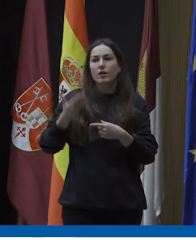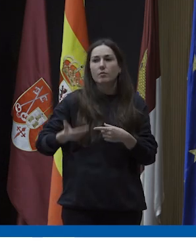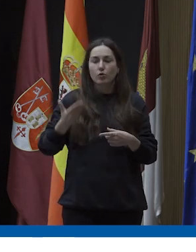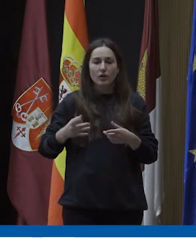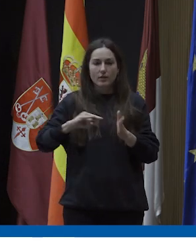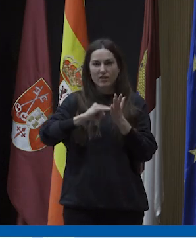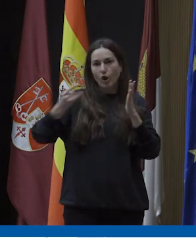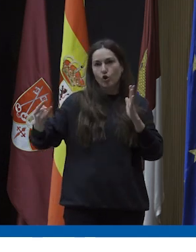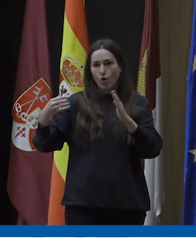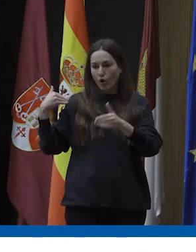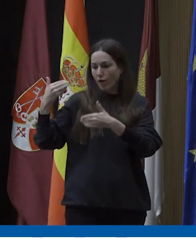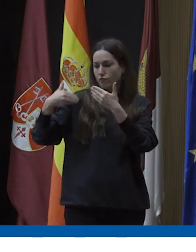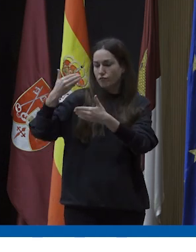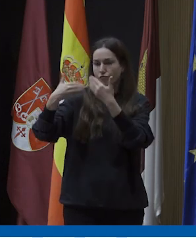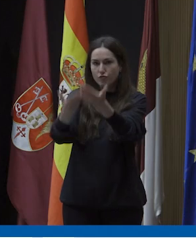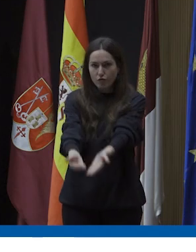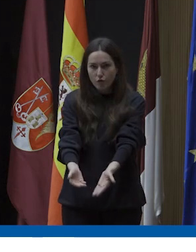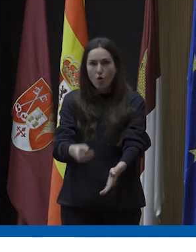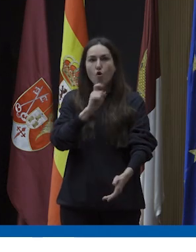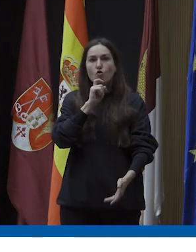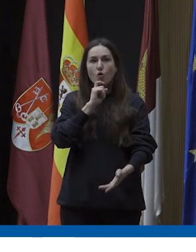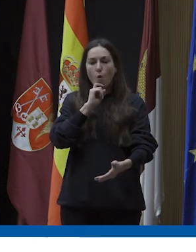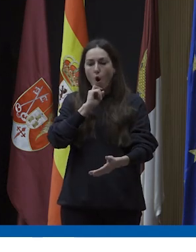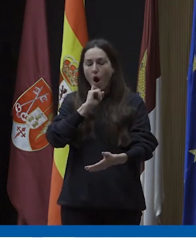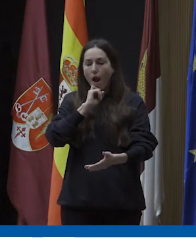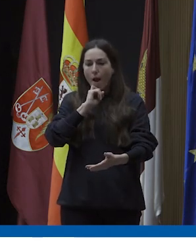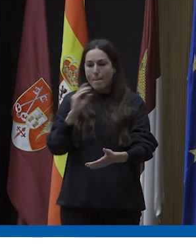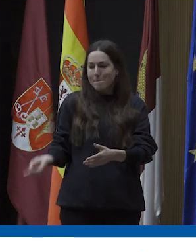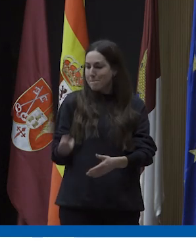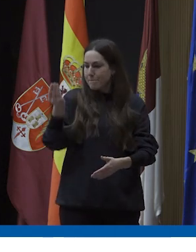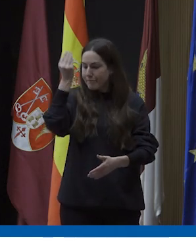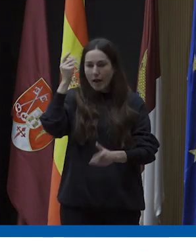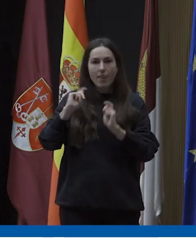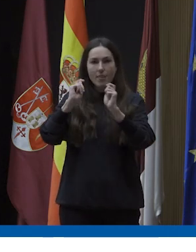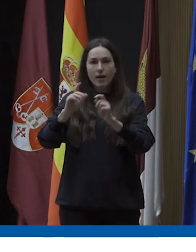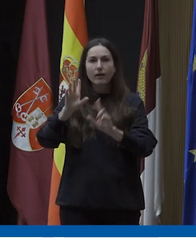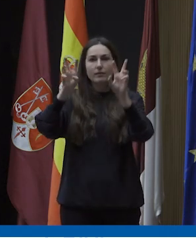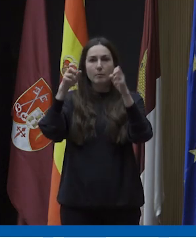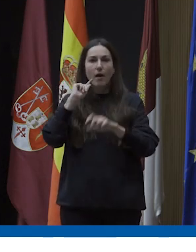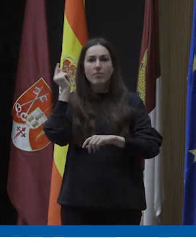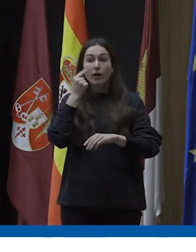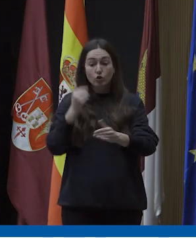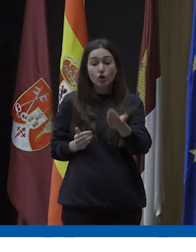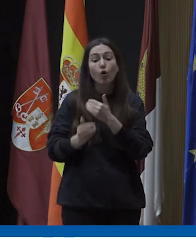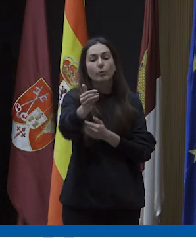60 años han ayudado a transformar el diagnóstico, el pronóstico, cómo vivimos esta enfermedad.